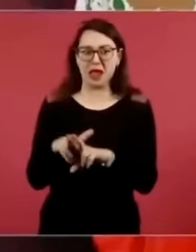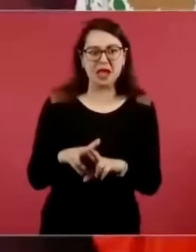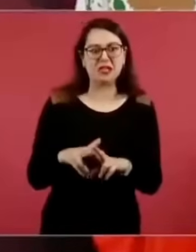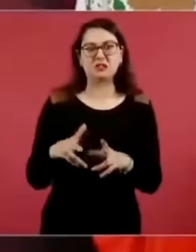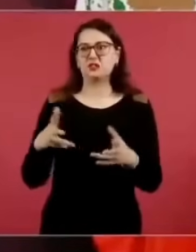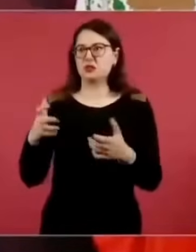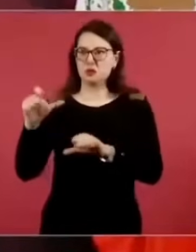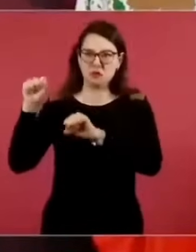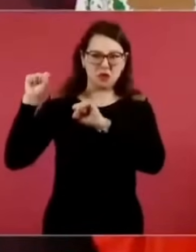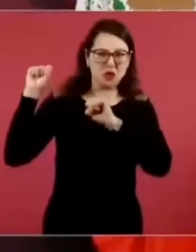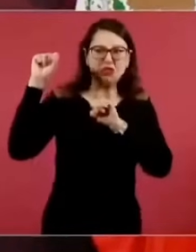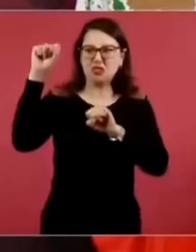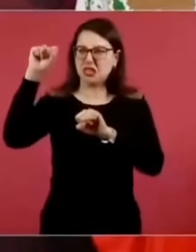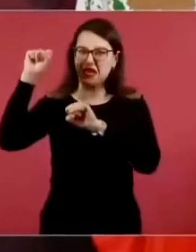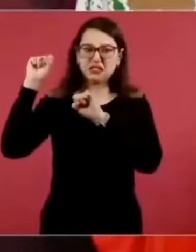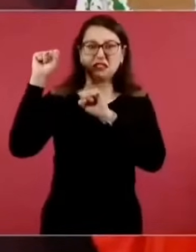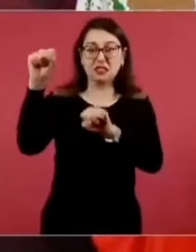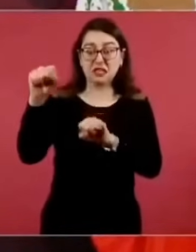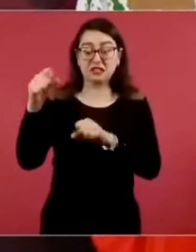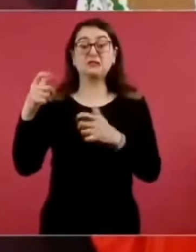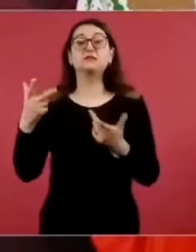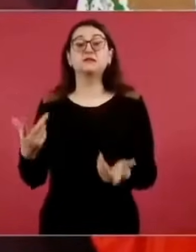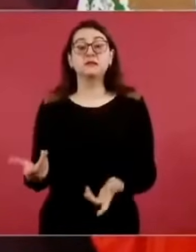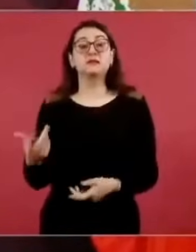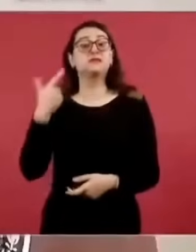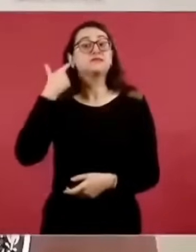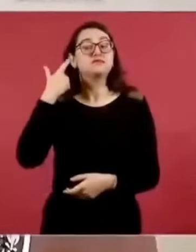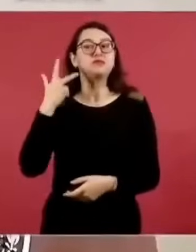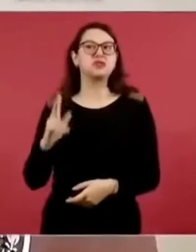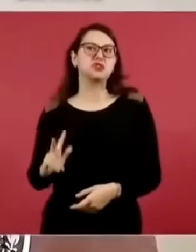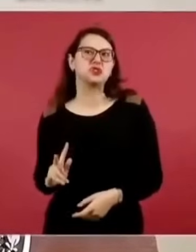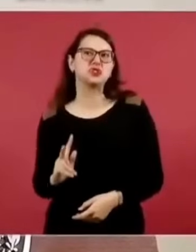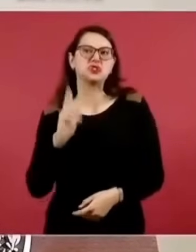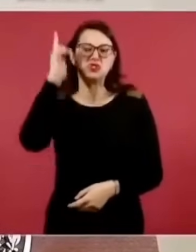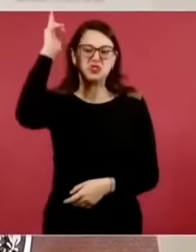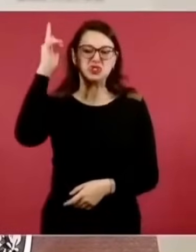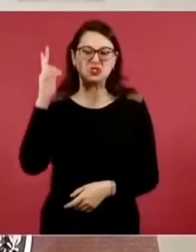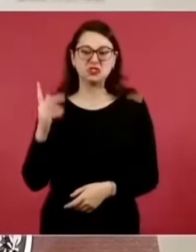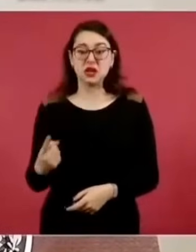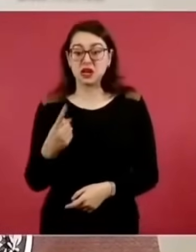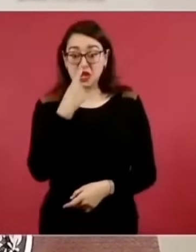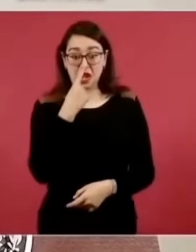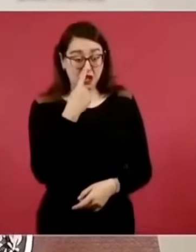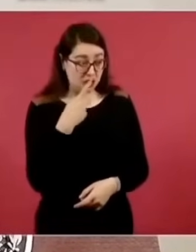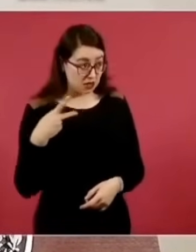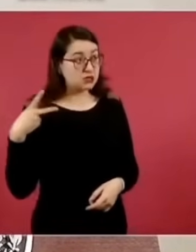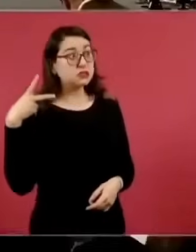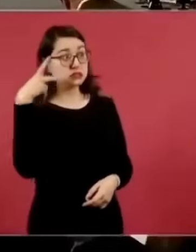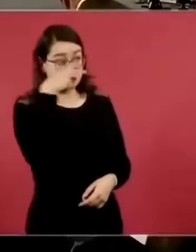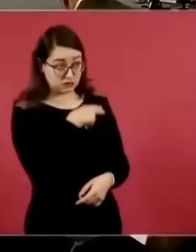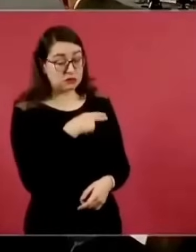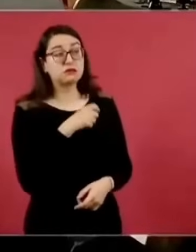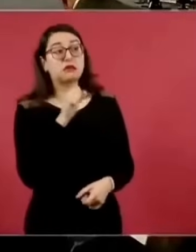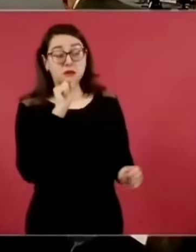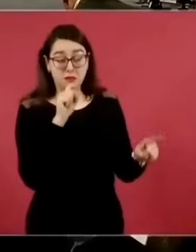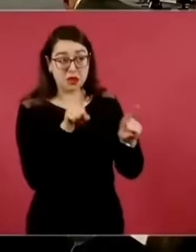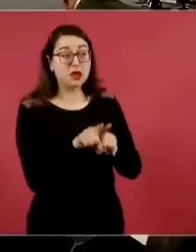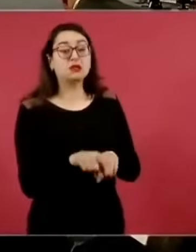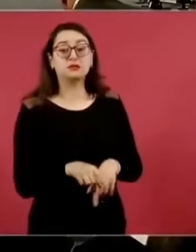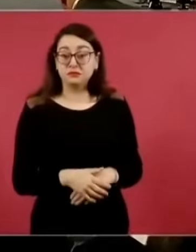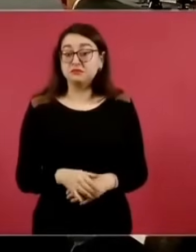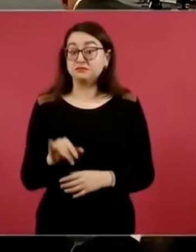Los desorejaban. Les quitaban las orejas. La nariz. Les cortaban la nariz también.